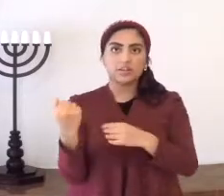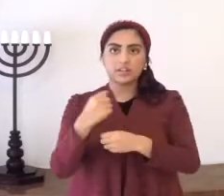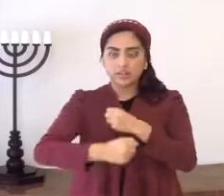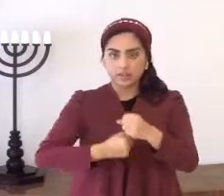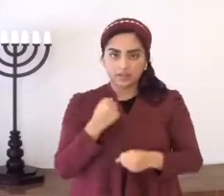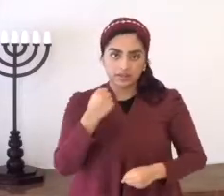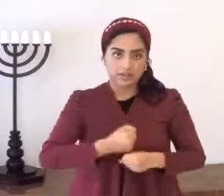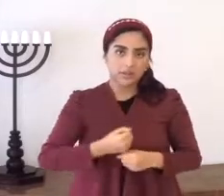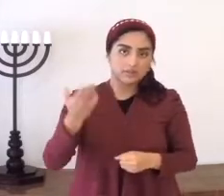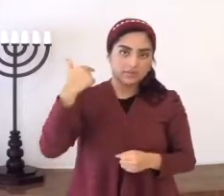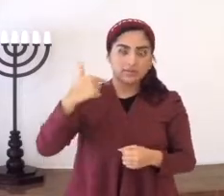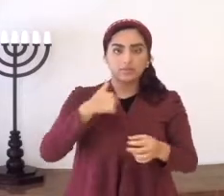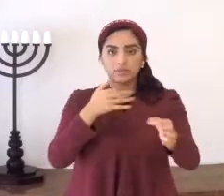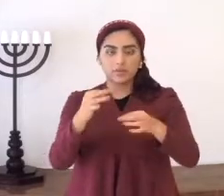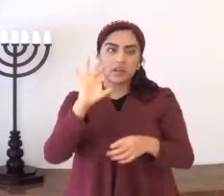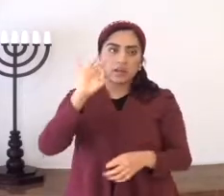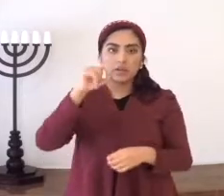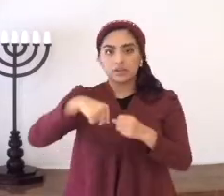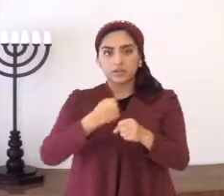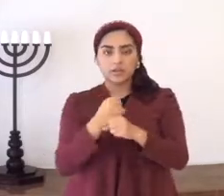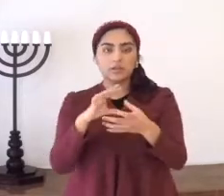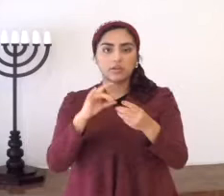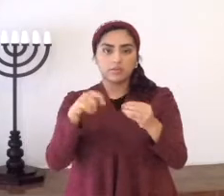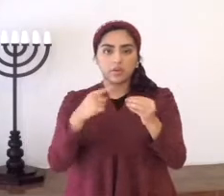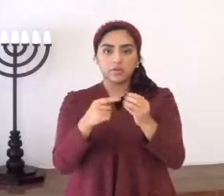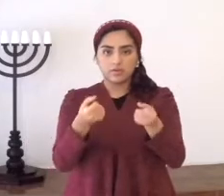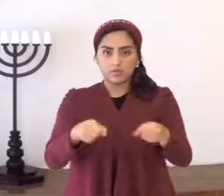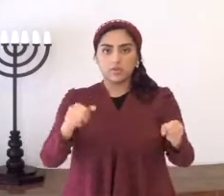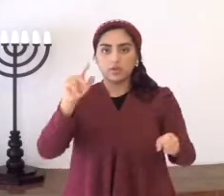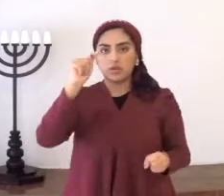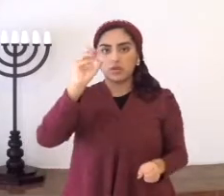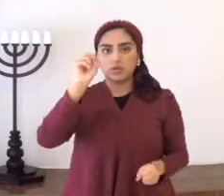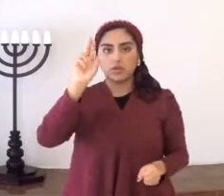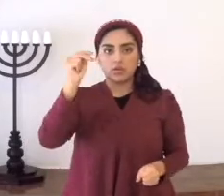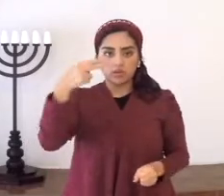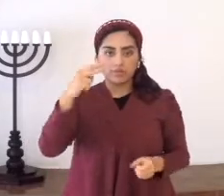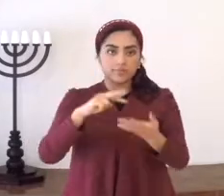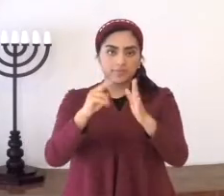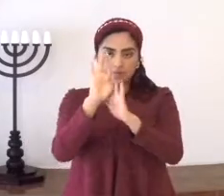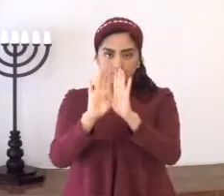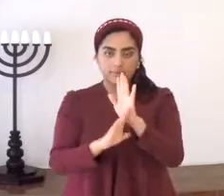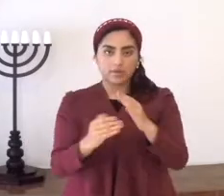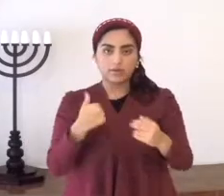estos años, que no son pocos, pero tampoco son muchos, son 8 años de ministrar Torah.